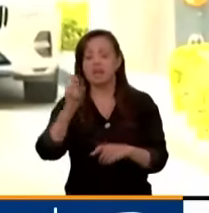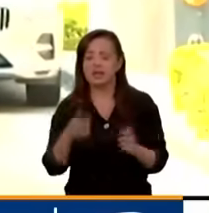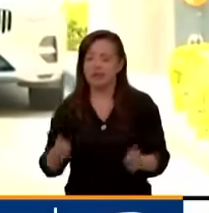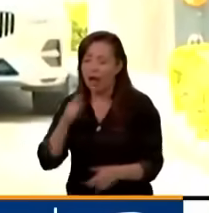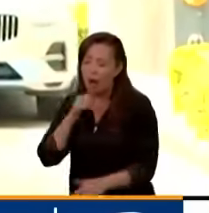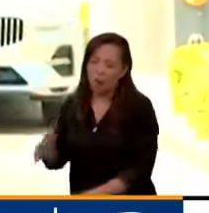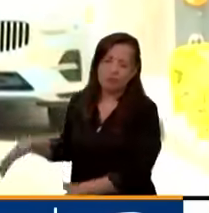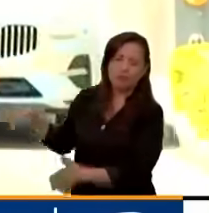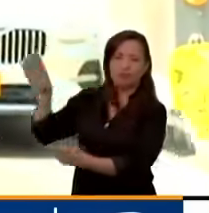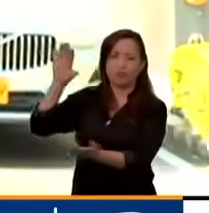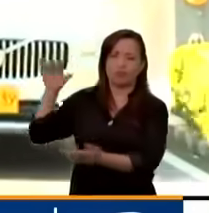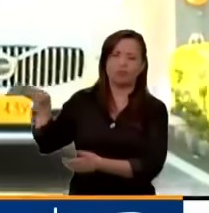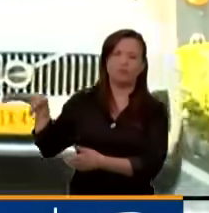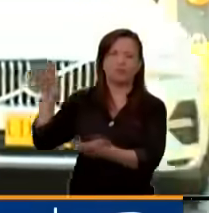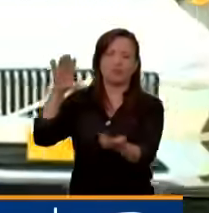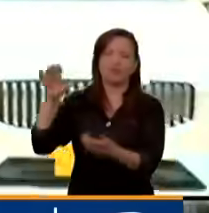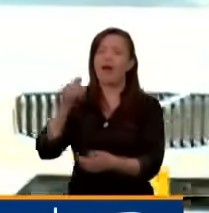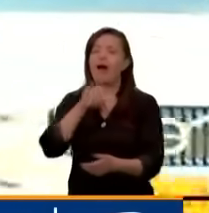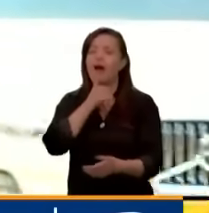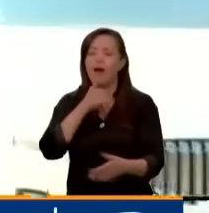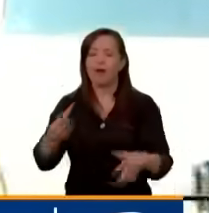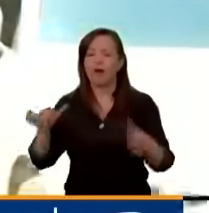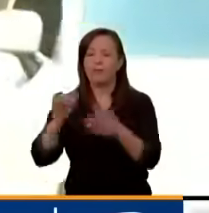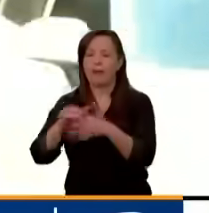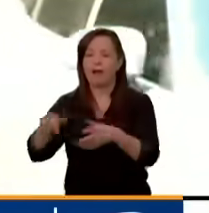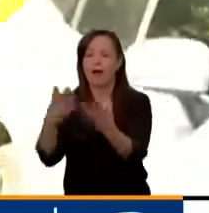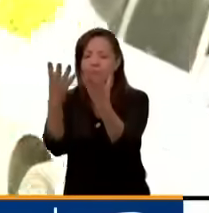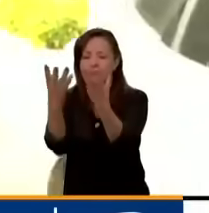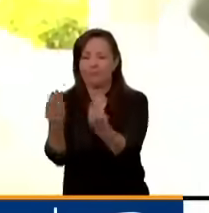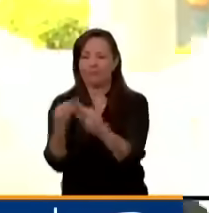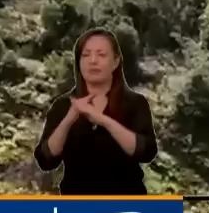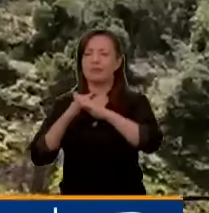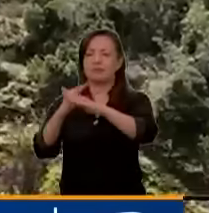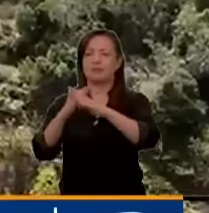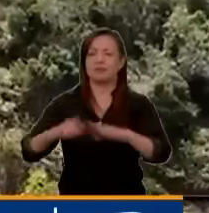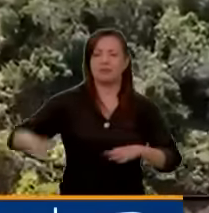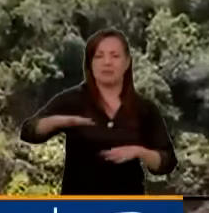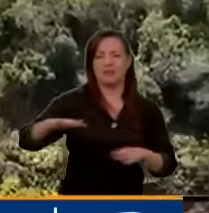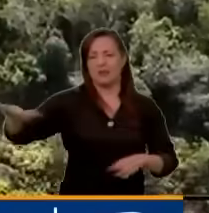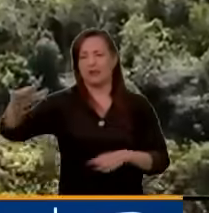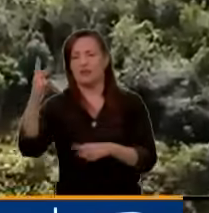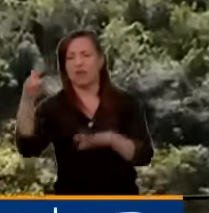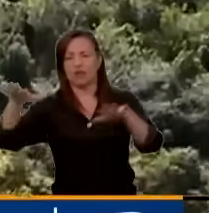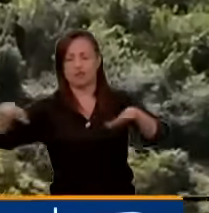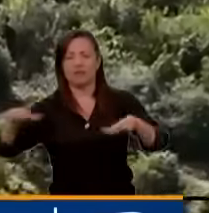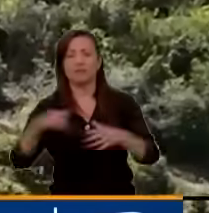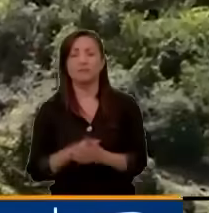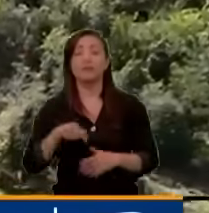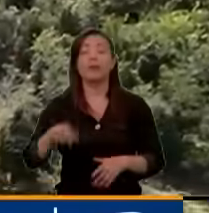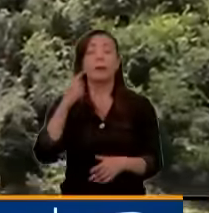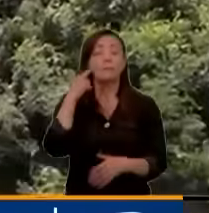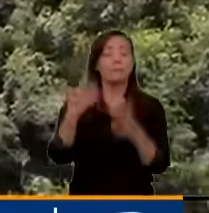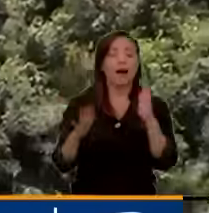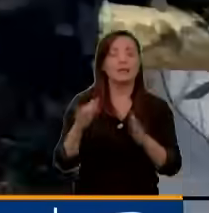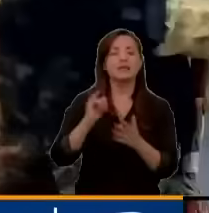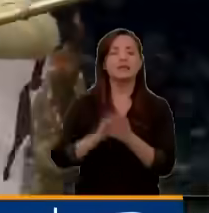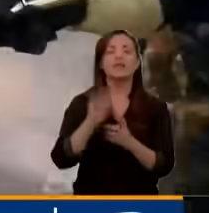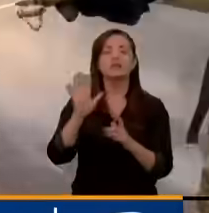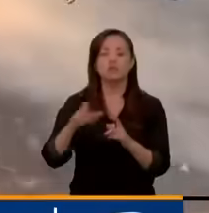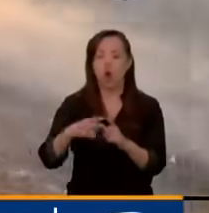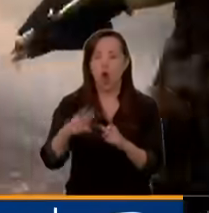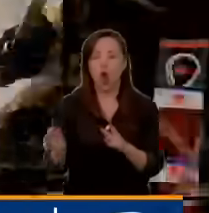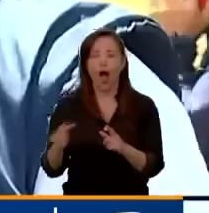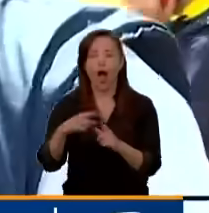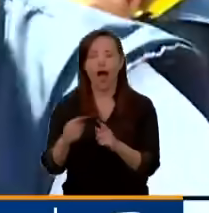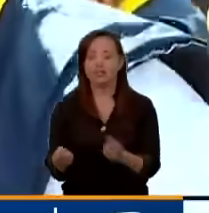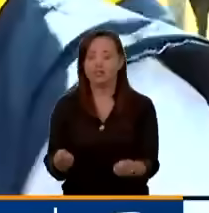manera controlar la expansión de este incendio en estos 2 sectores. Una de las hipótesis del incendio es una quema de hojas que se salió